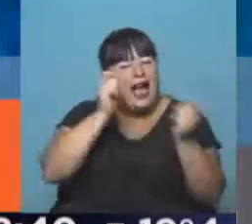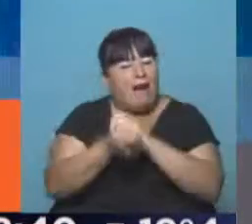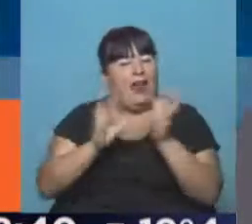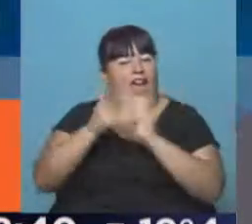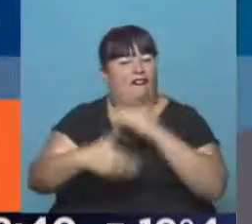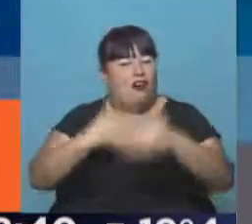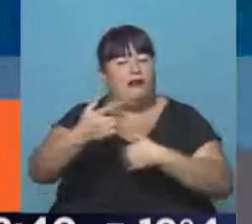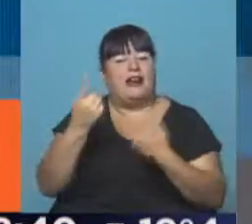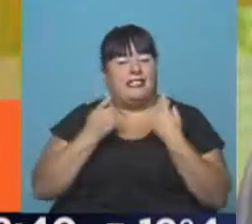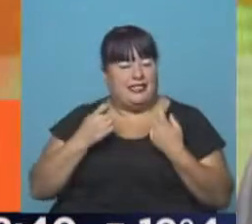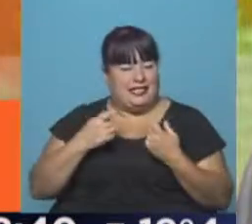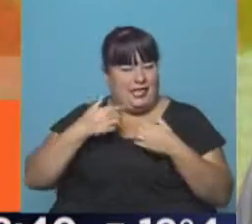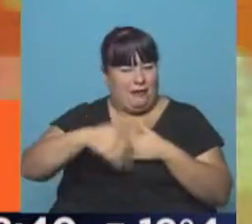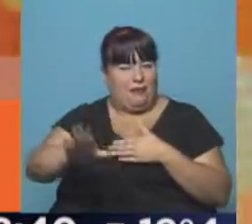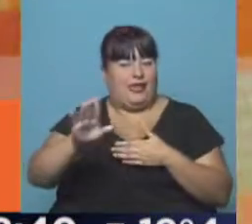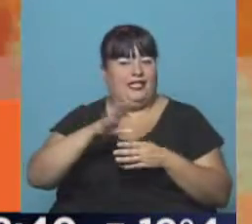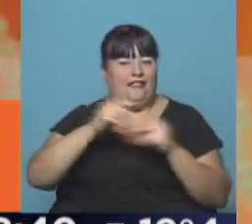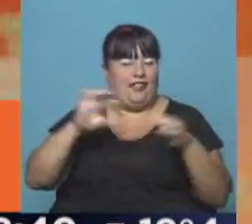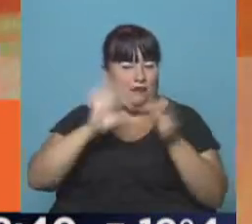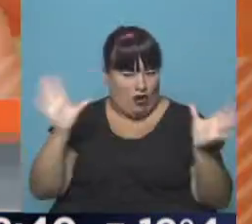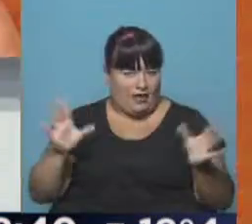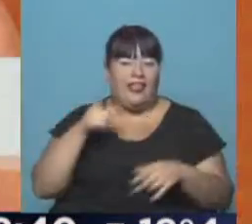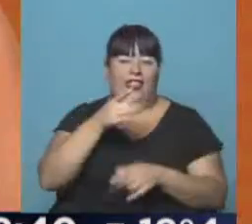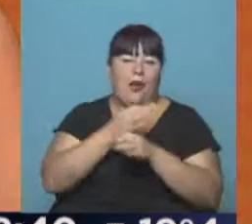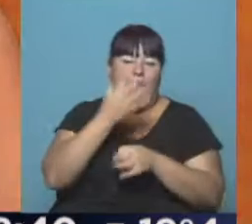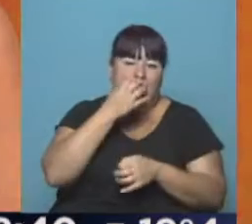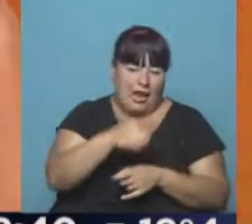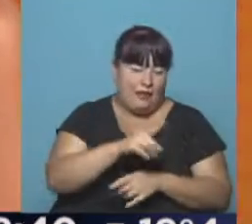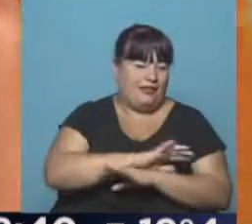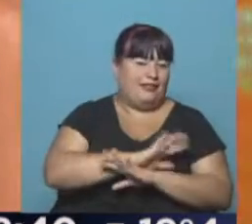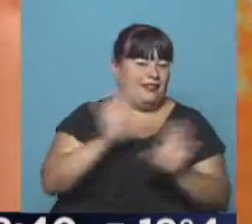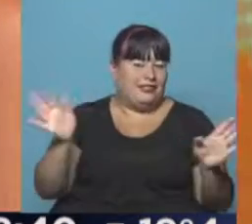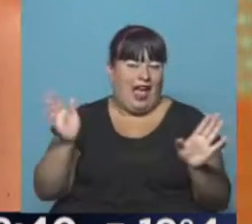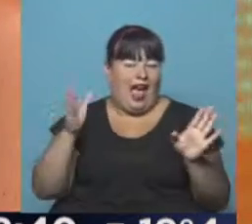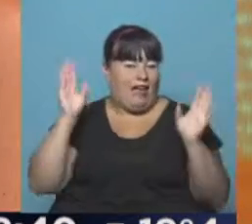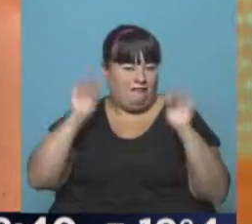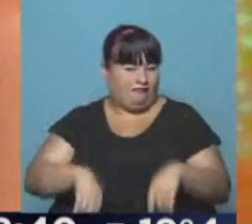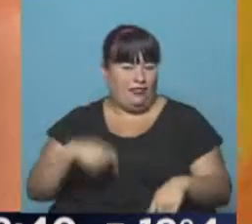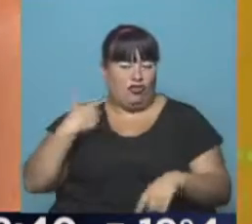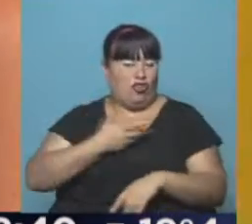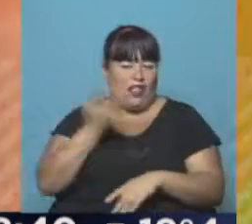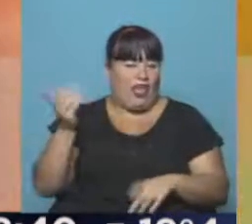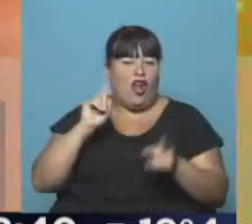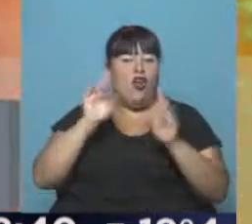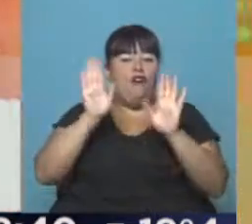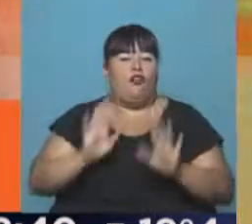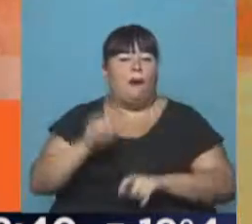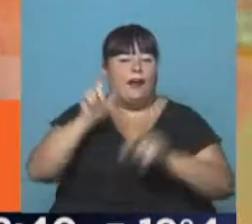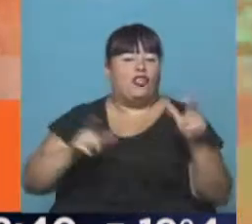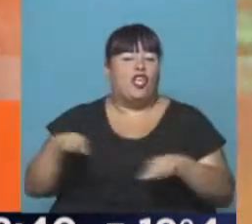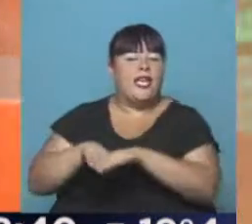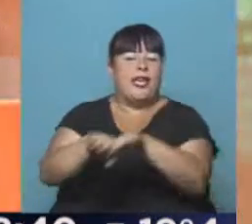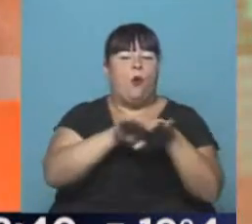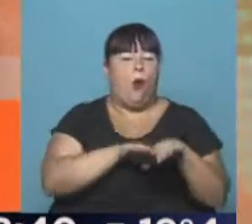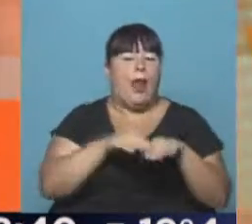ese que necesitábamos a partir de la salida de la democracia. De esa escuela sarmientina que ya no funciona en una sociedad donde no se forman individuos todos iguales